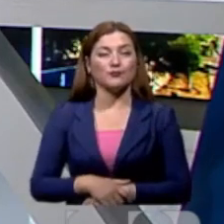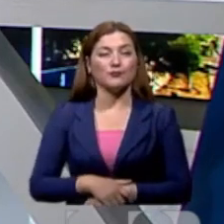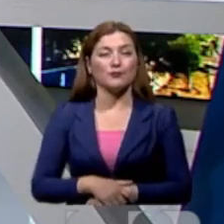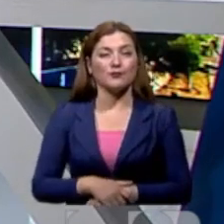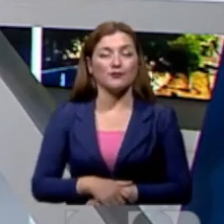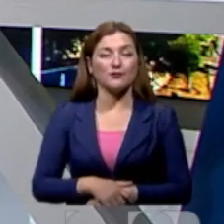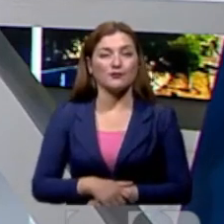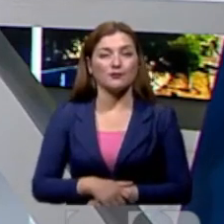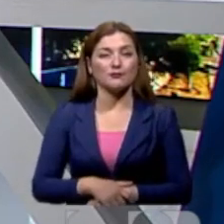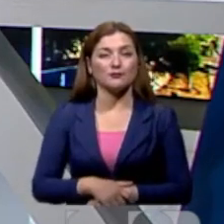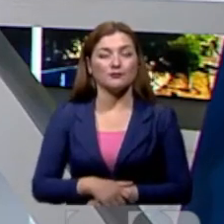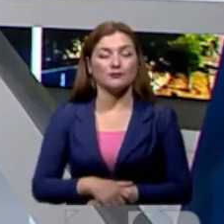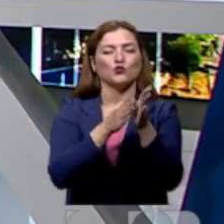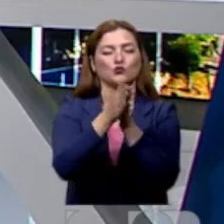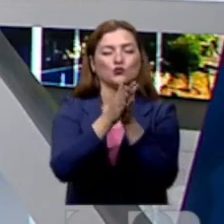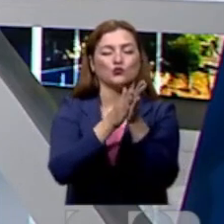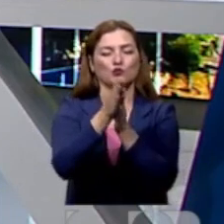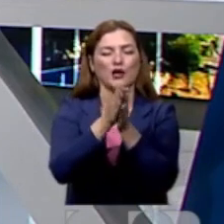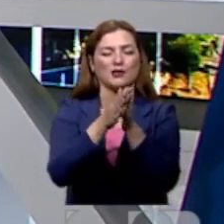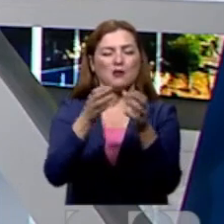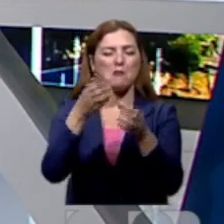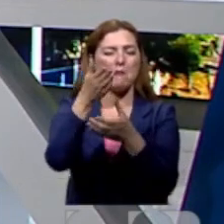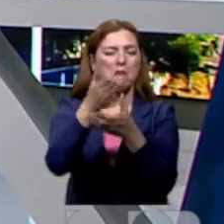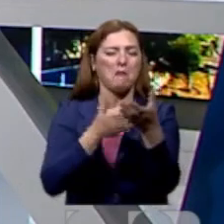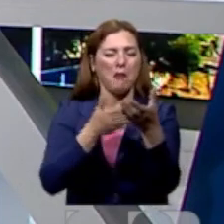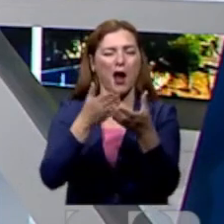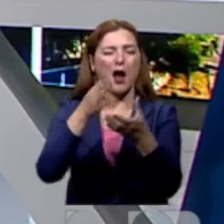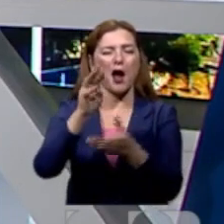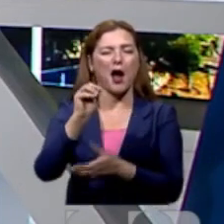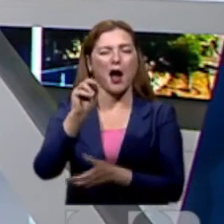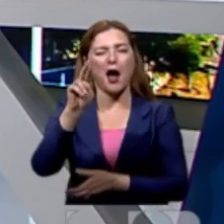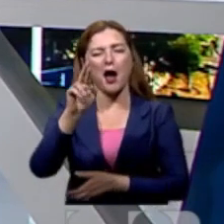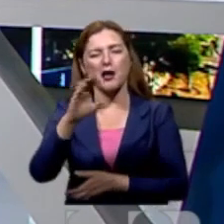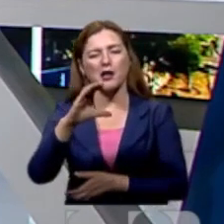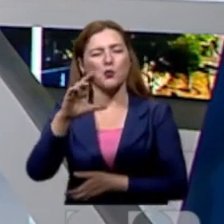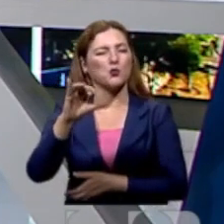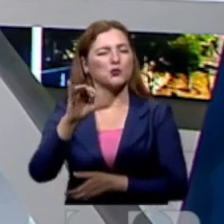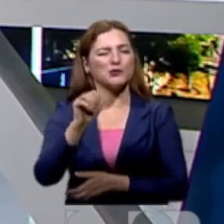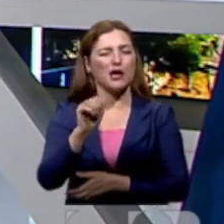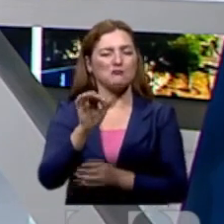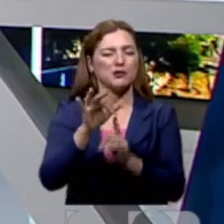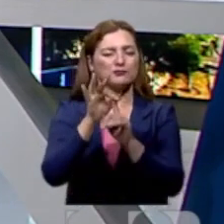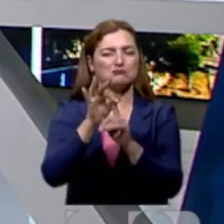materiales granulares que se encuentran en las casas en construcción, en el área de influencia, de